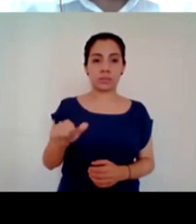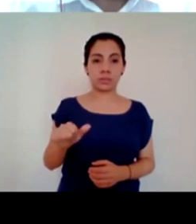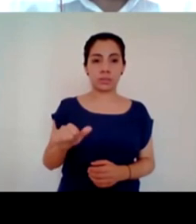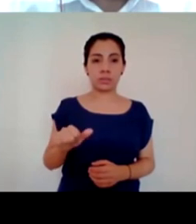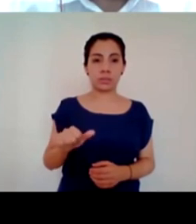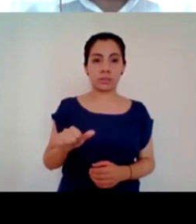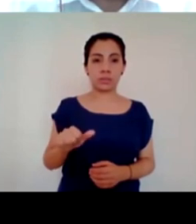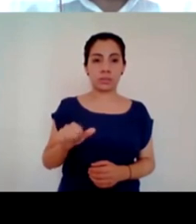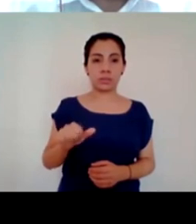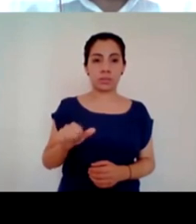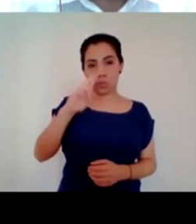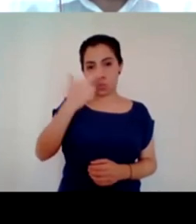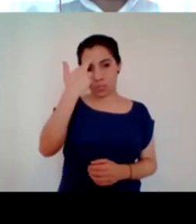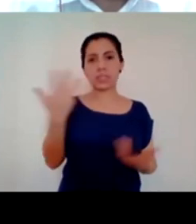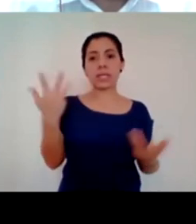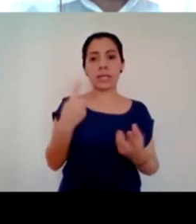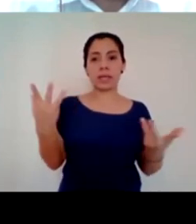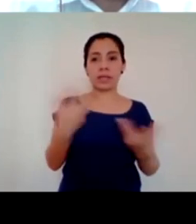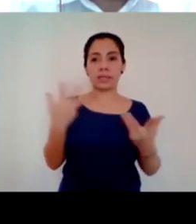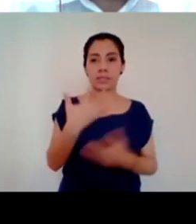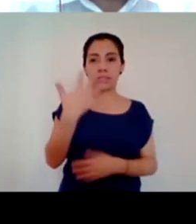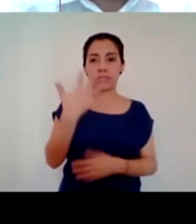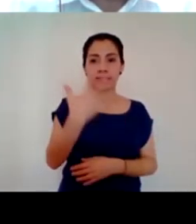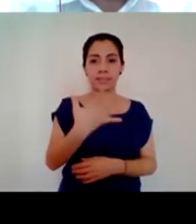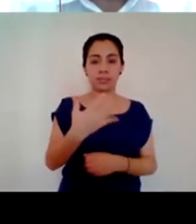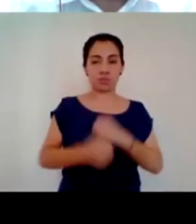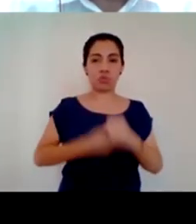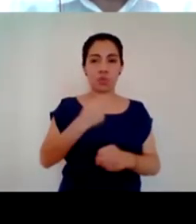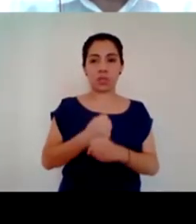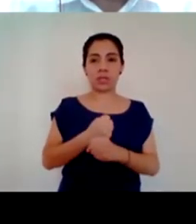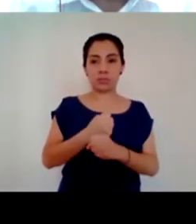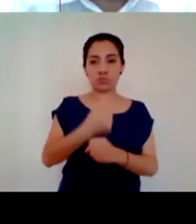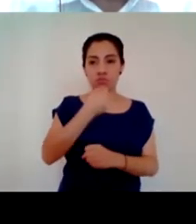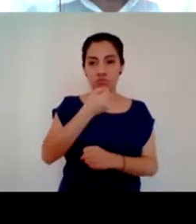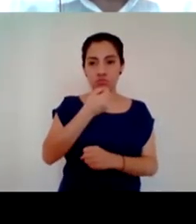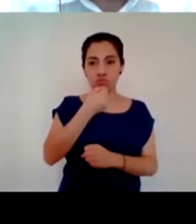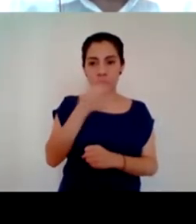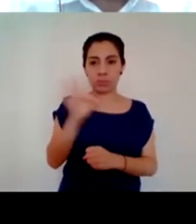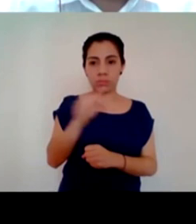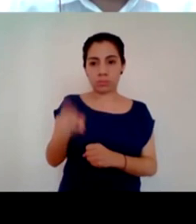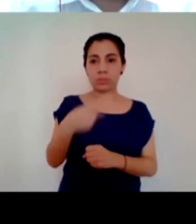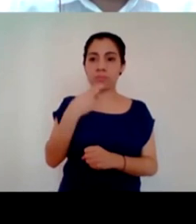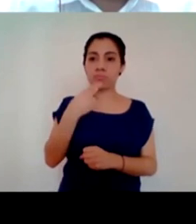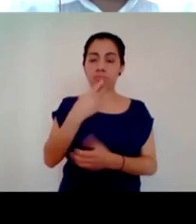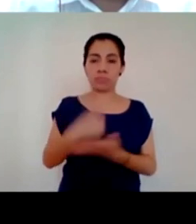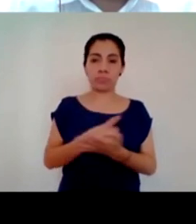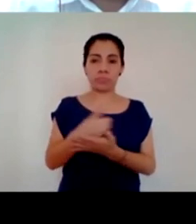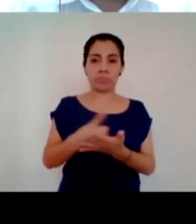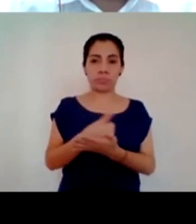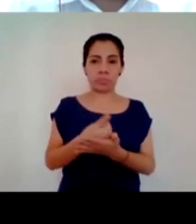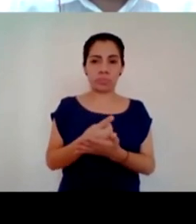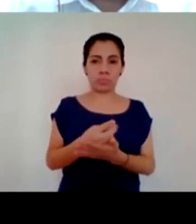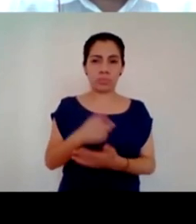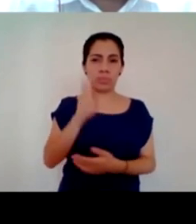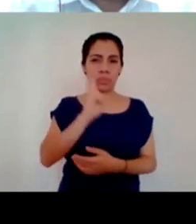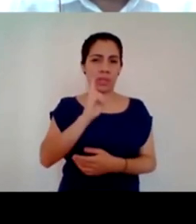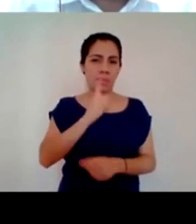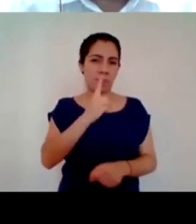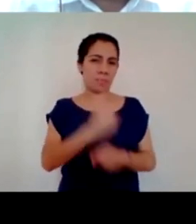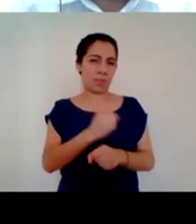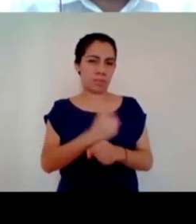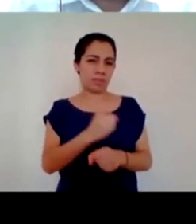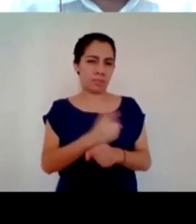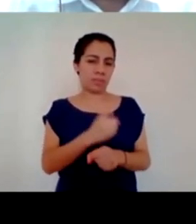5 años. Está complicada esa pregunta porque antes que nada creo que habría que entender qué hace un niño de 5 años consumiendo drogas, ¿no?